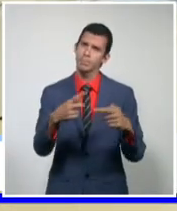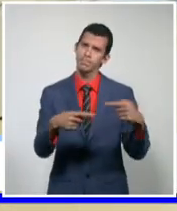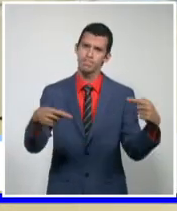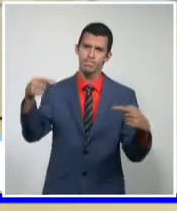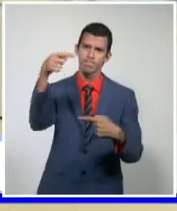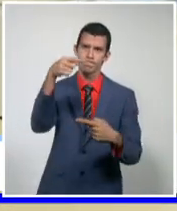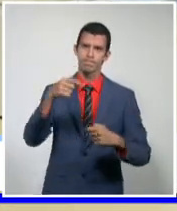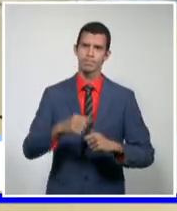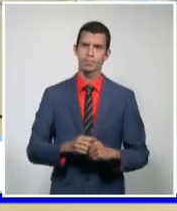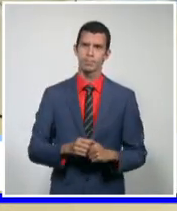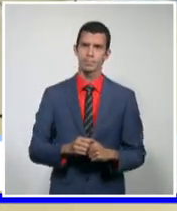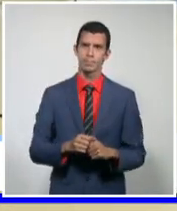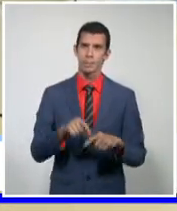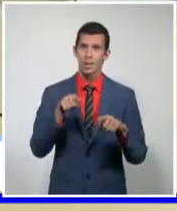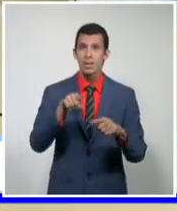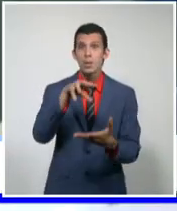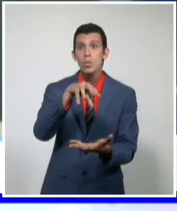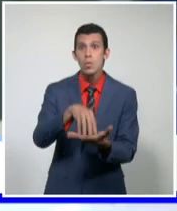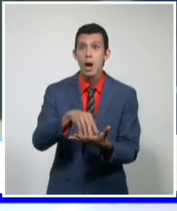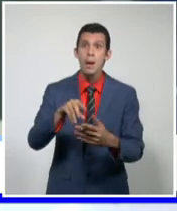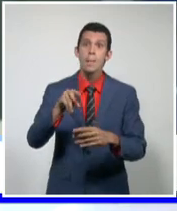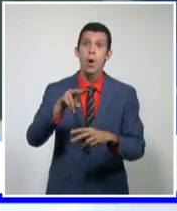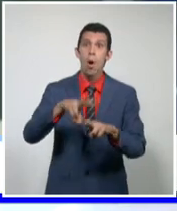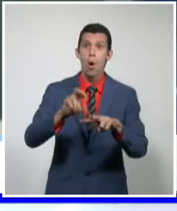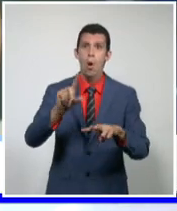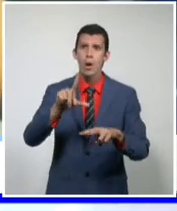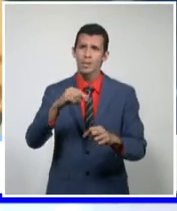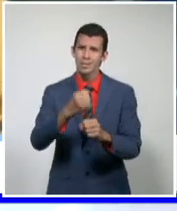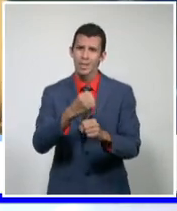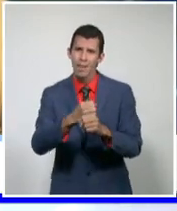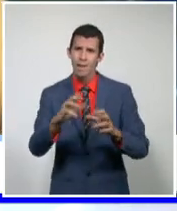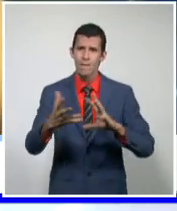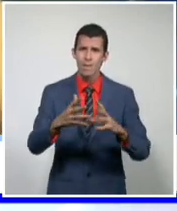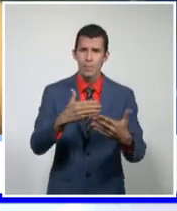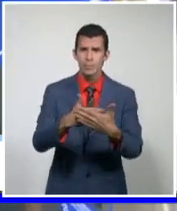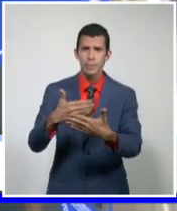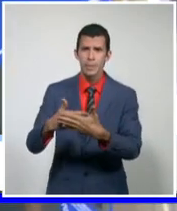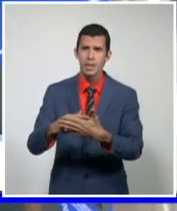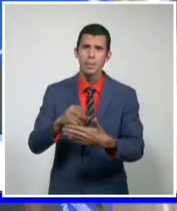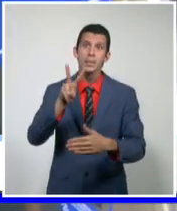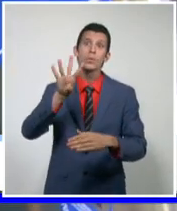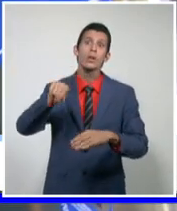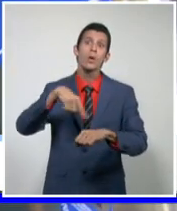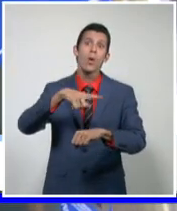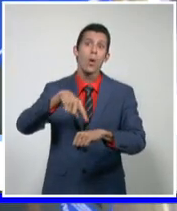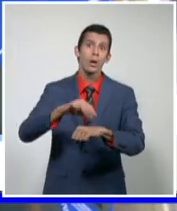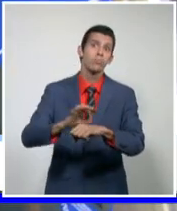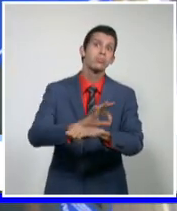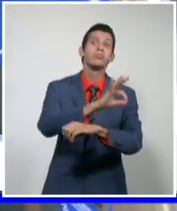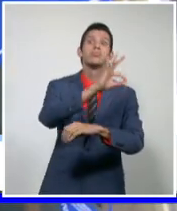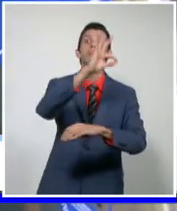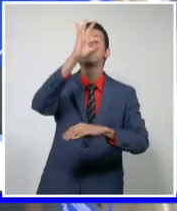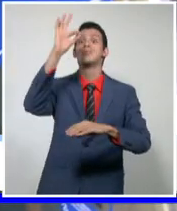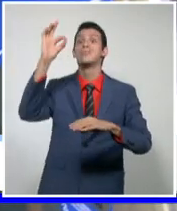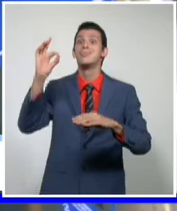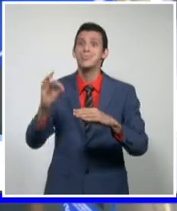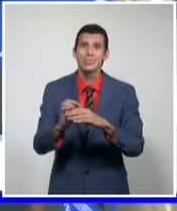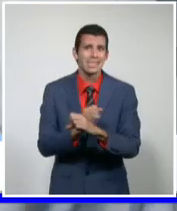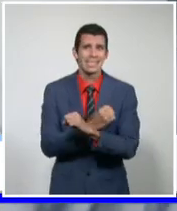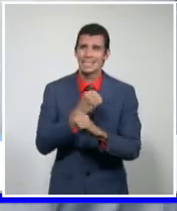la disposición de cada uno de estos holguineros, que en medio de las circunstancias, cada jornada, conscientes de que aún muy por debajo de la alta